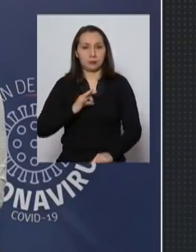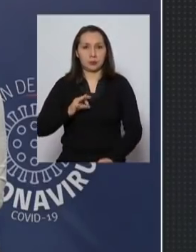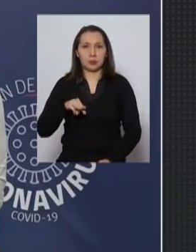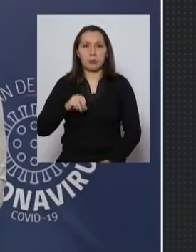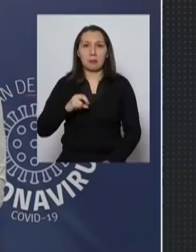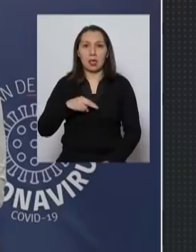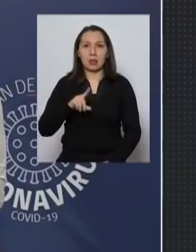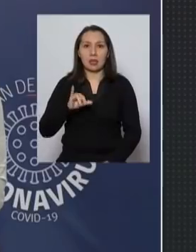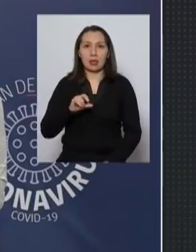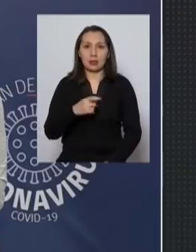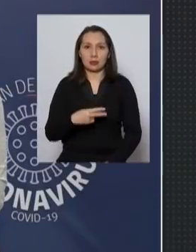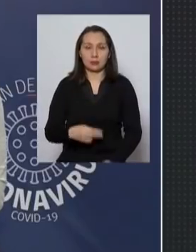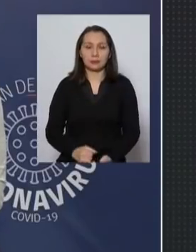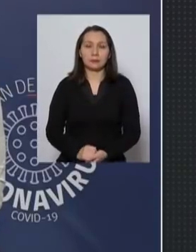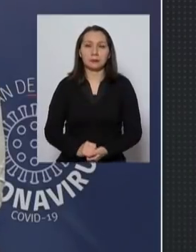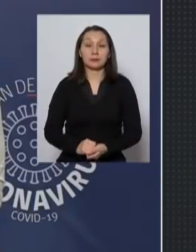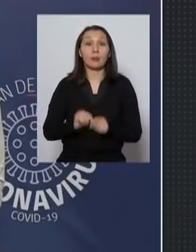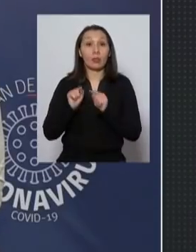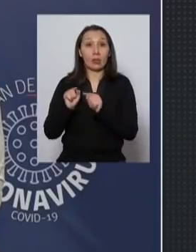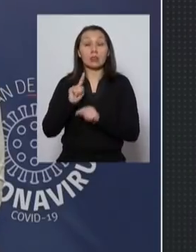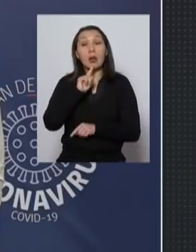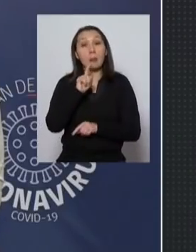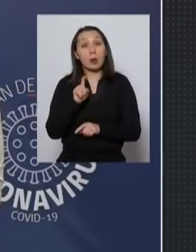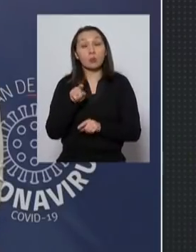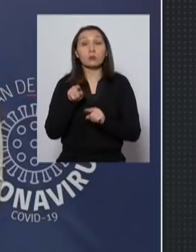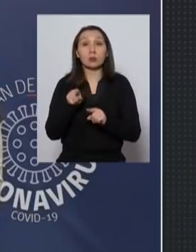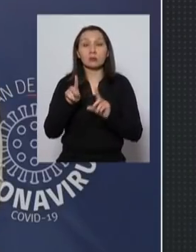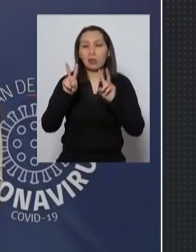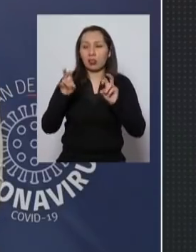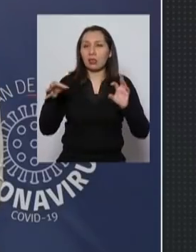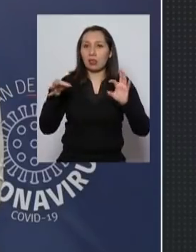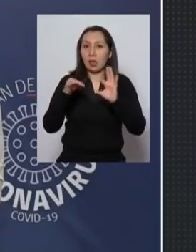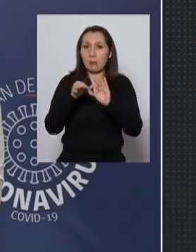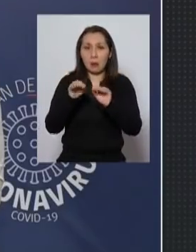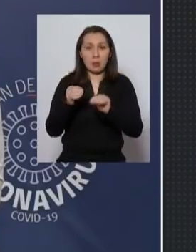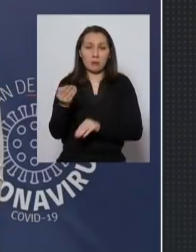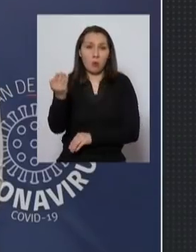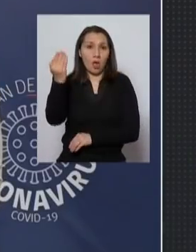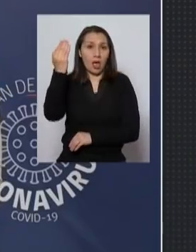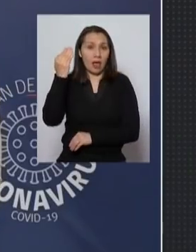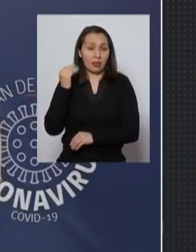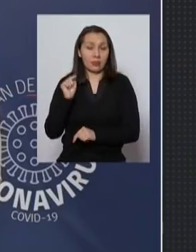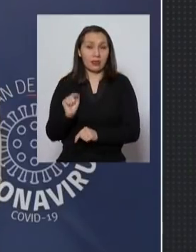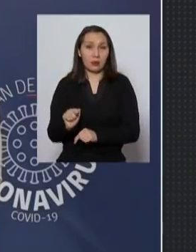Mañalich. Esta pregunta en algún sentido está relacionada con la anterior.